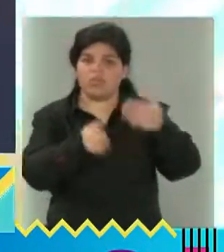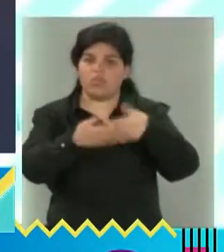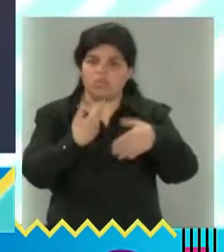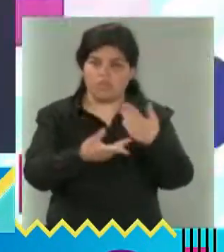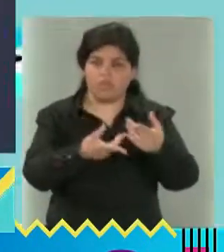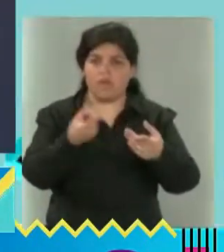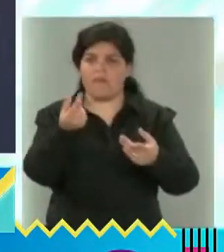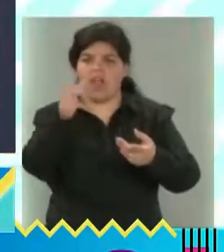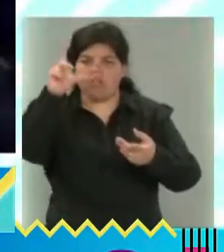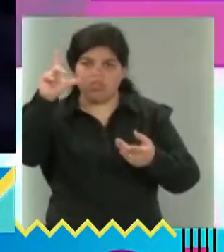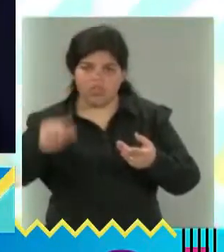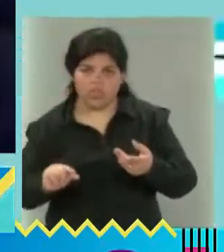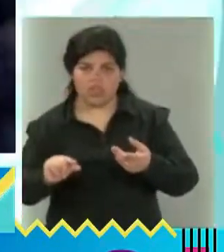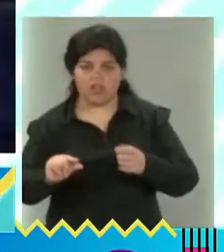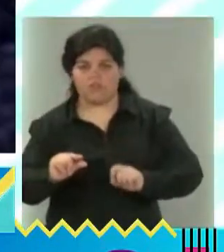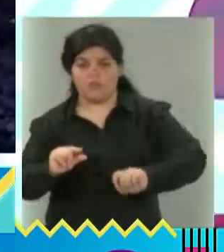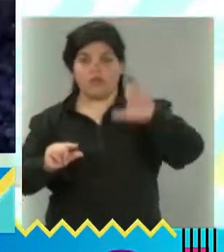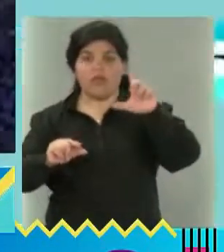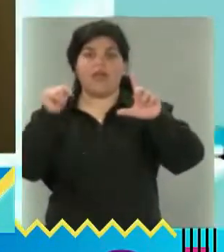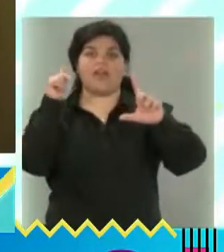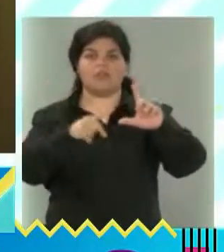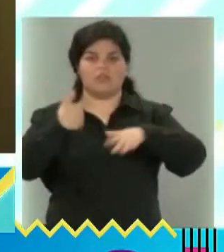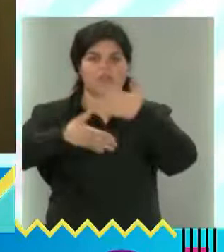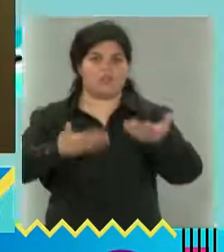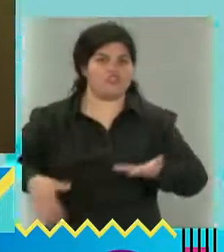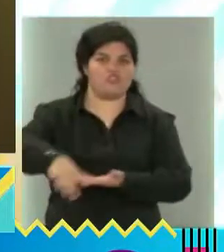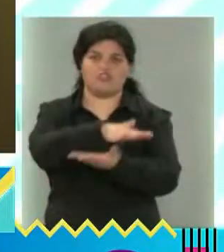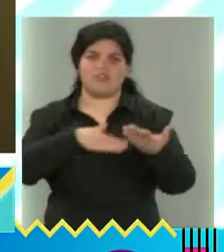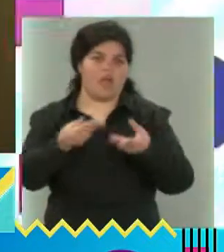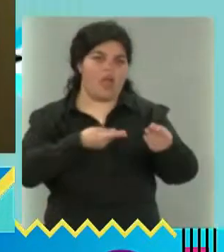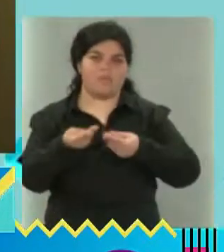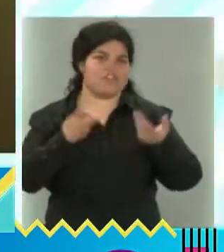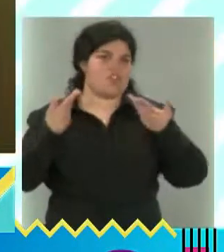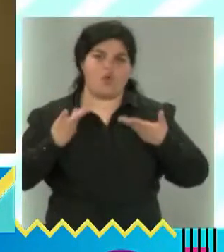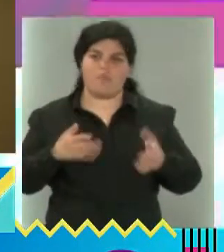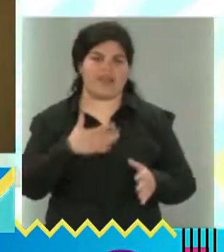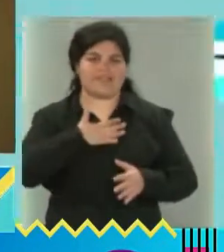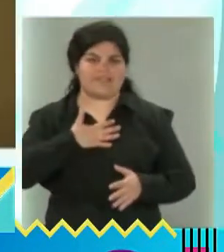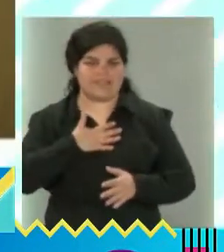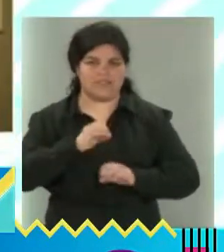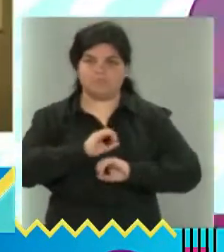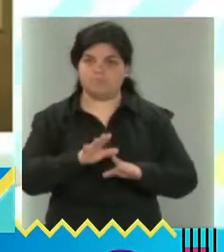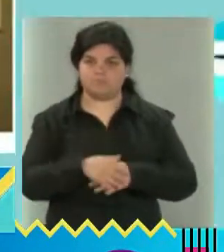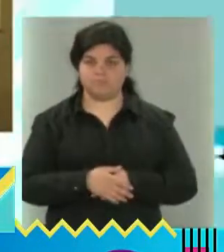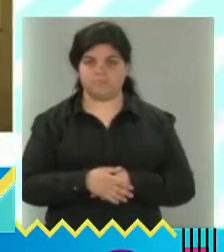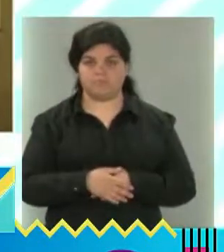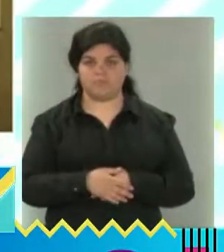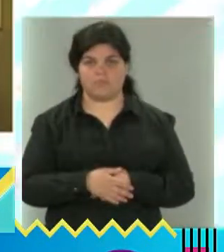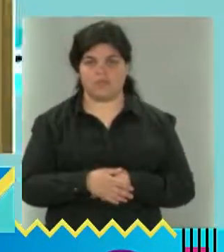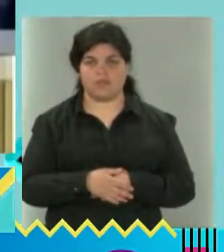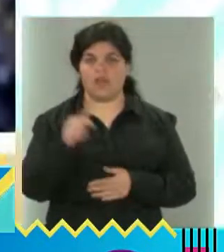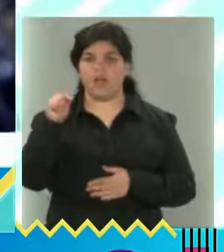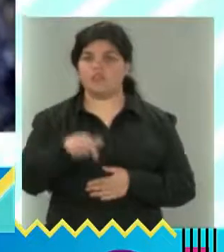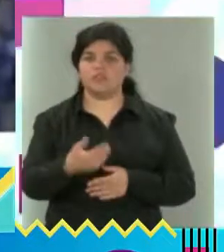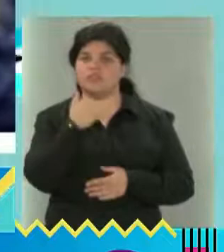esa devaluación van alcanzando al resto de la sociedad y a las mismas empresas en cuanto a costos y lo demás. Lo que no se ha sabido hacer